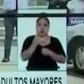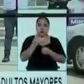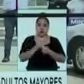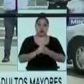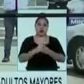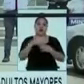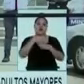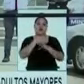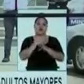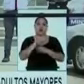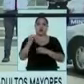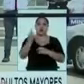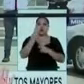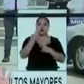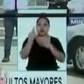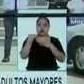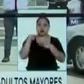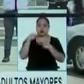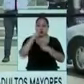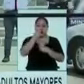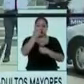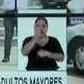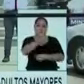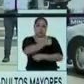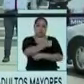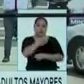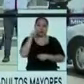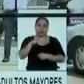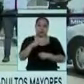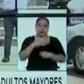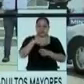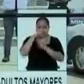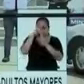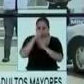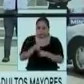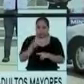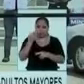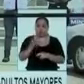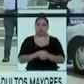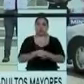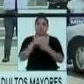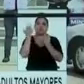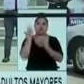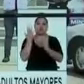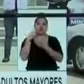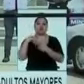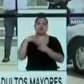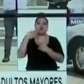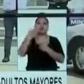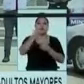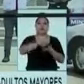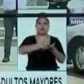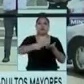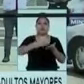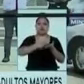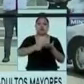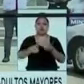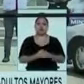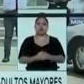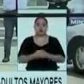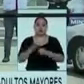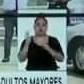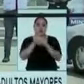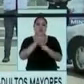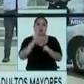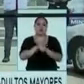día hablando con gente atrás como fondo de pantalla, es una puesta en escena. Y el señor nos viene a